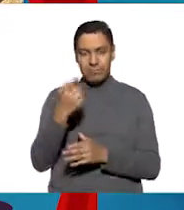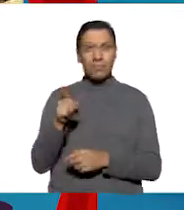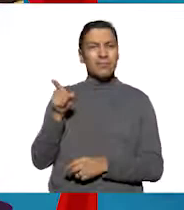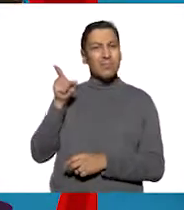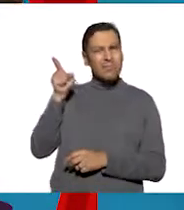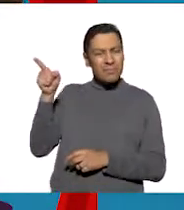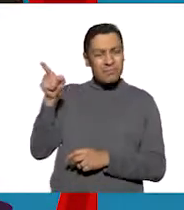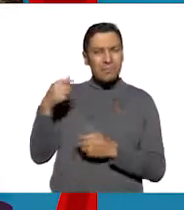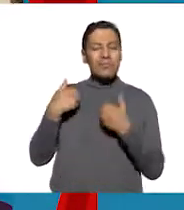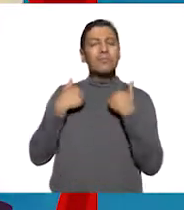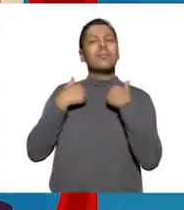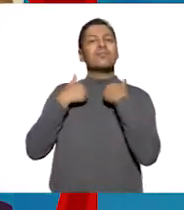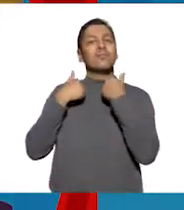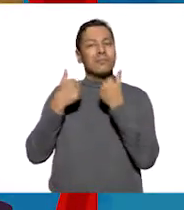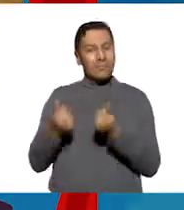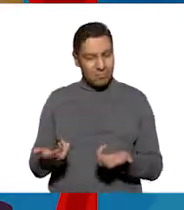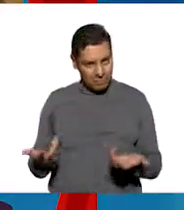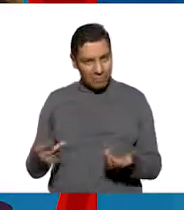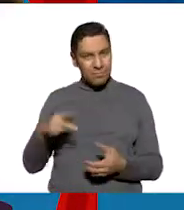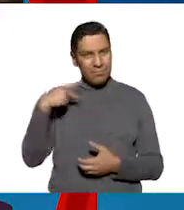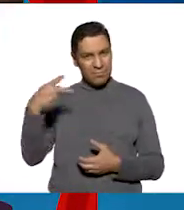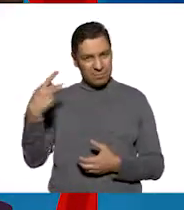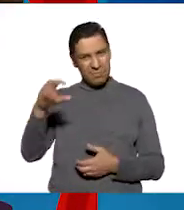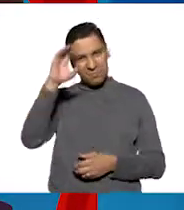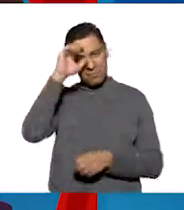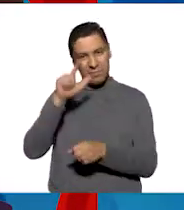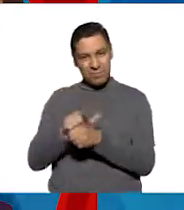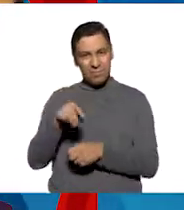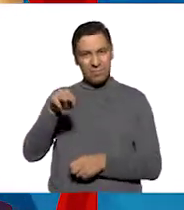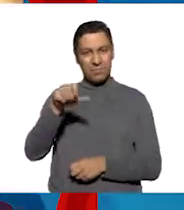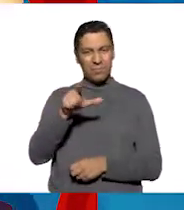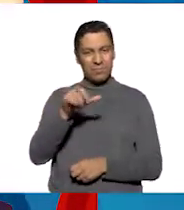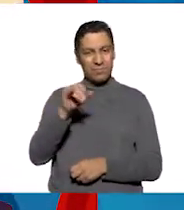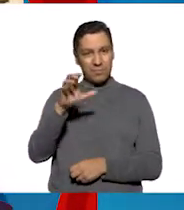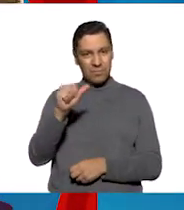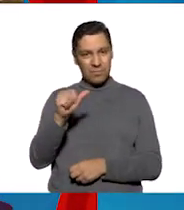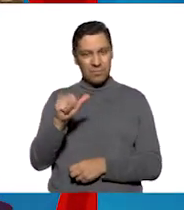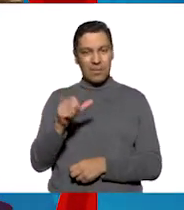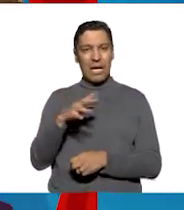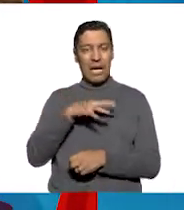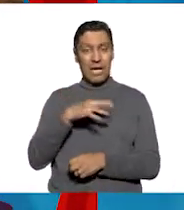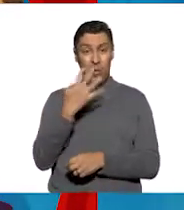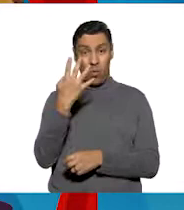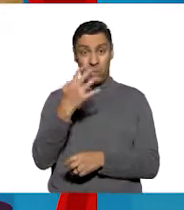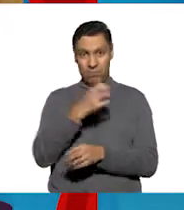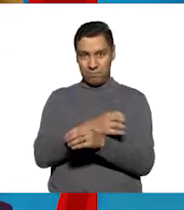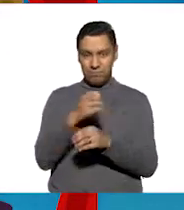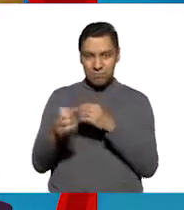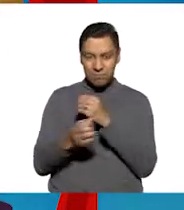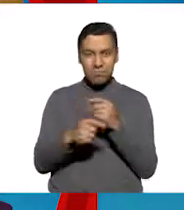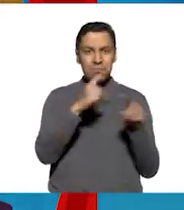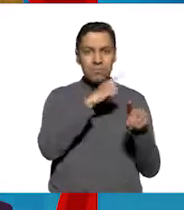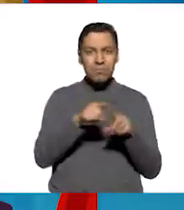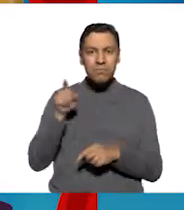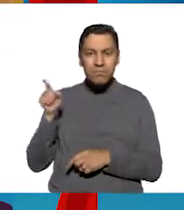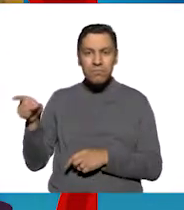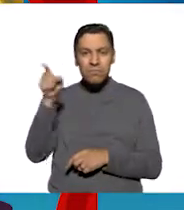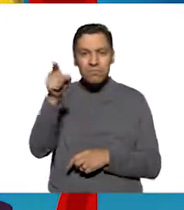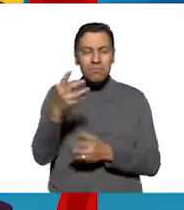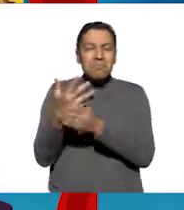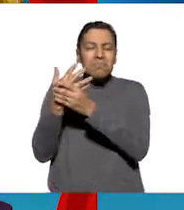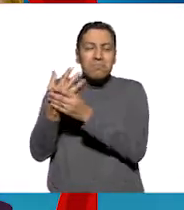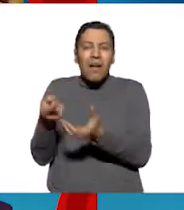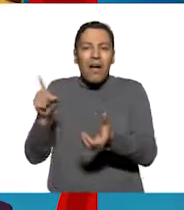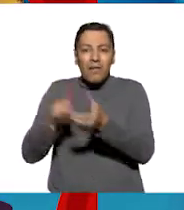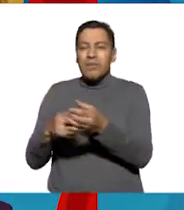importante para comprender ciertamente a la cultura mexica, porque tenemos 4 piezas que están dispuestas de manera que nos cuentan también una historia. Esa